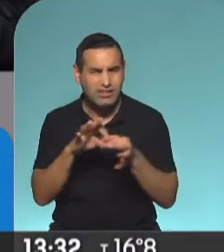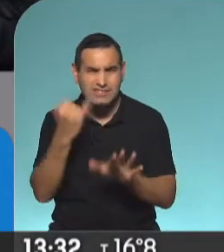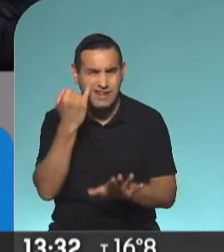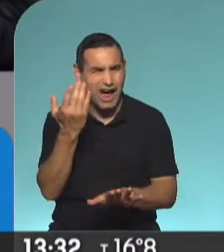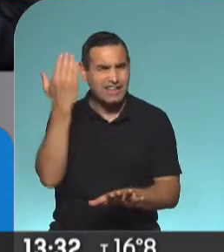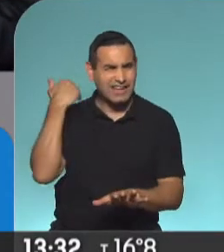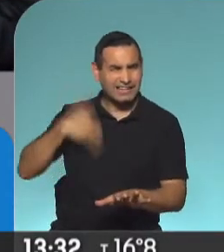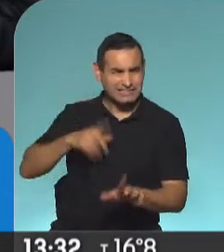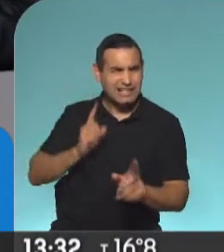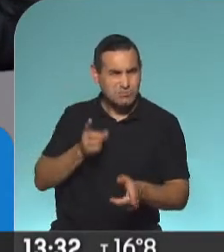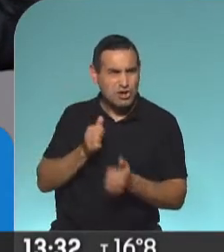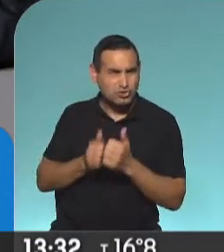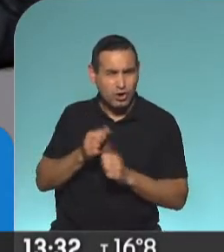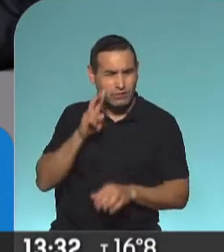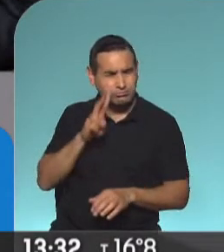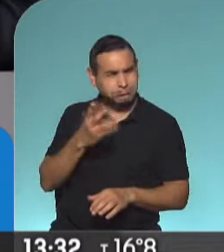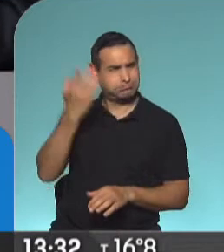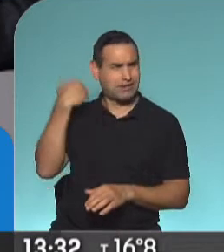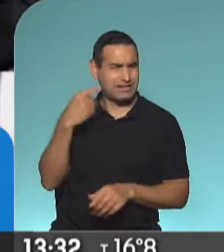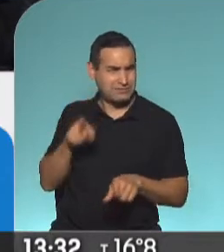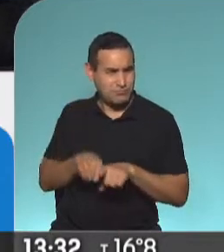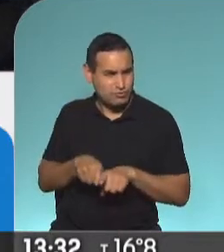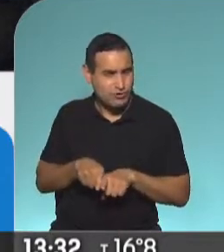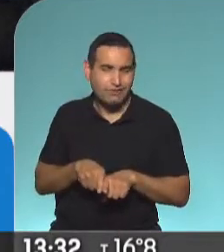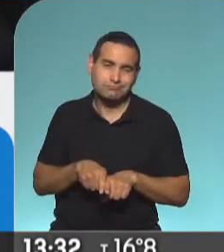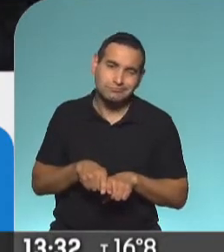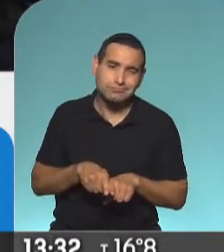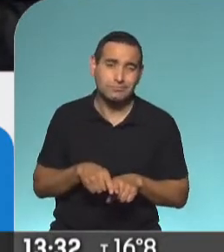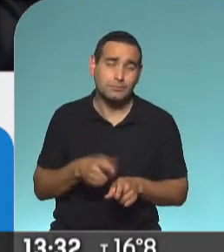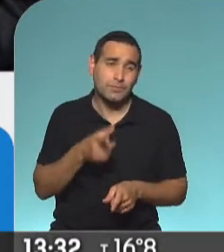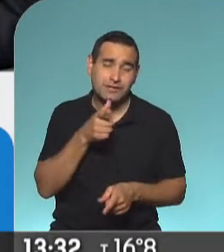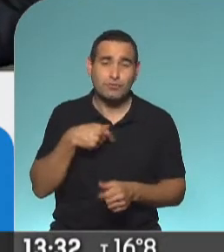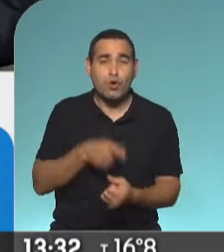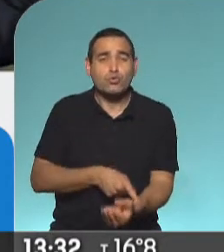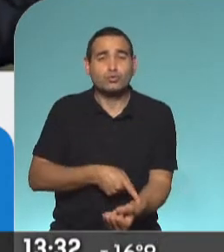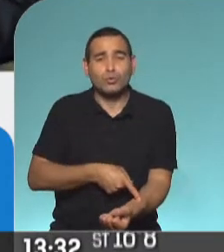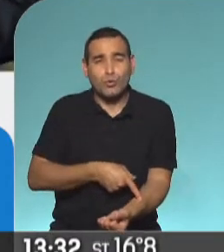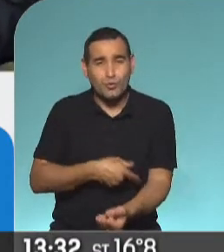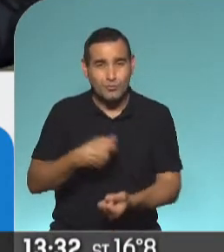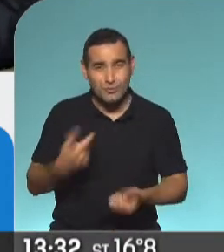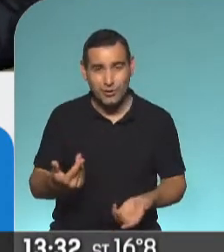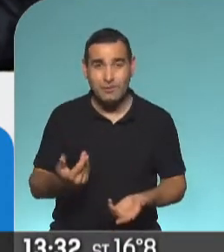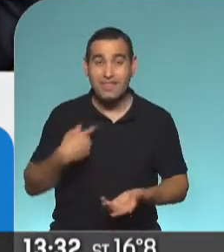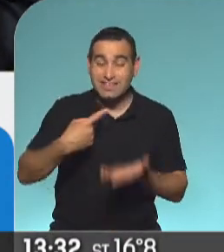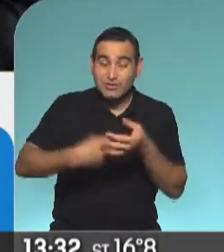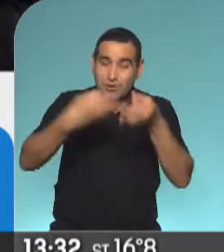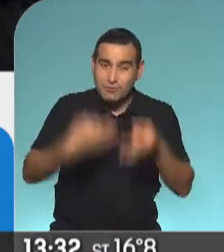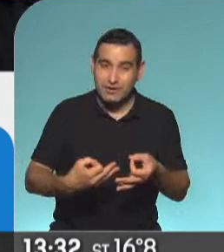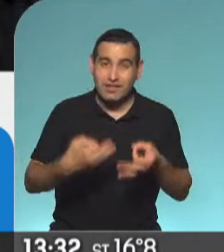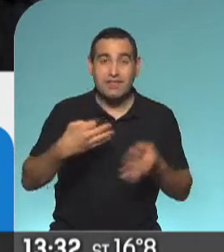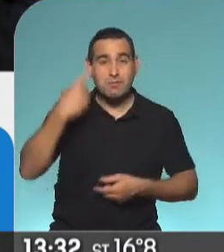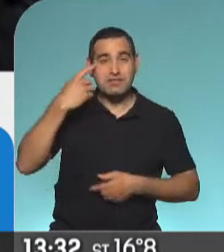en la Argentina todos estos hechos, en realidad me he acostumbrado a que para decidir bien hay que pensar